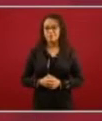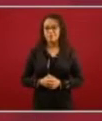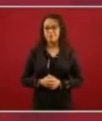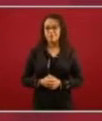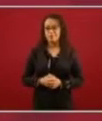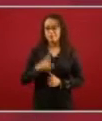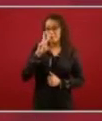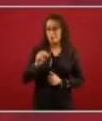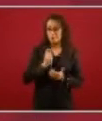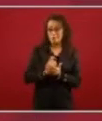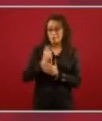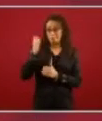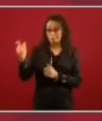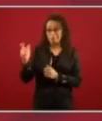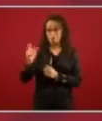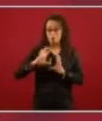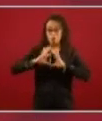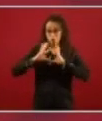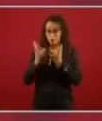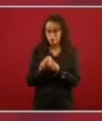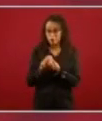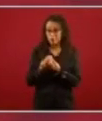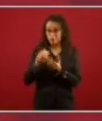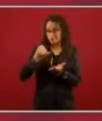El no pago completo de impuestos